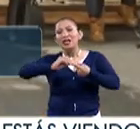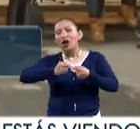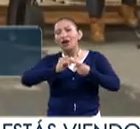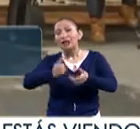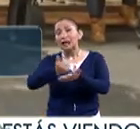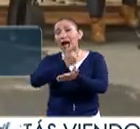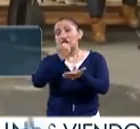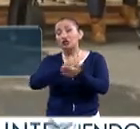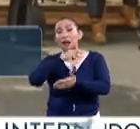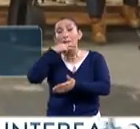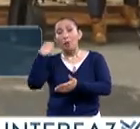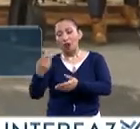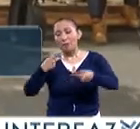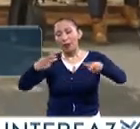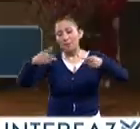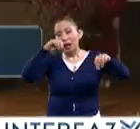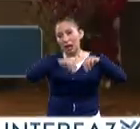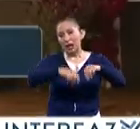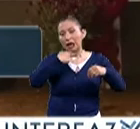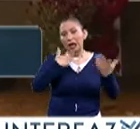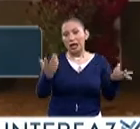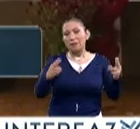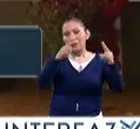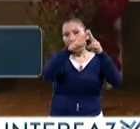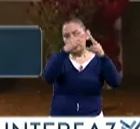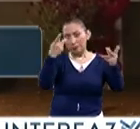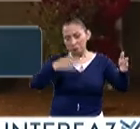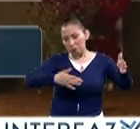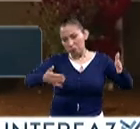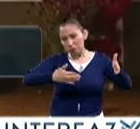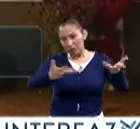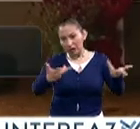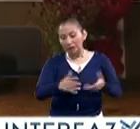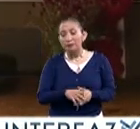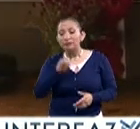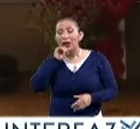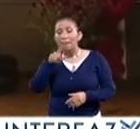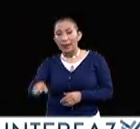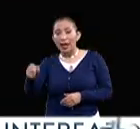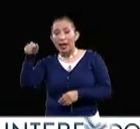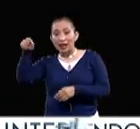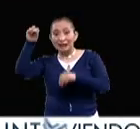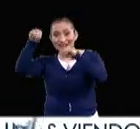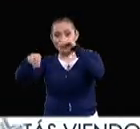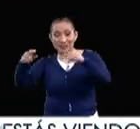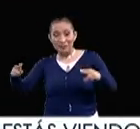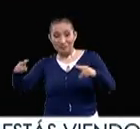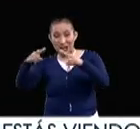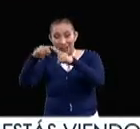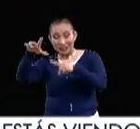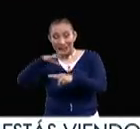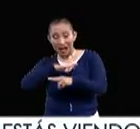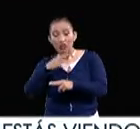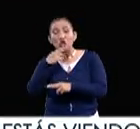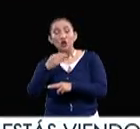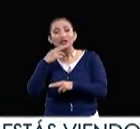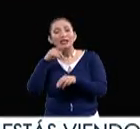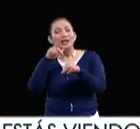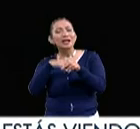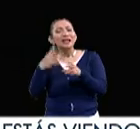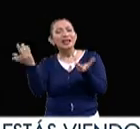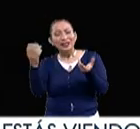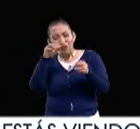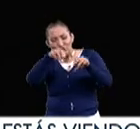y arroz con mole que se prepararon en la capital parisina. También llegaron hasta la capital parisina dulces y